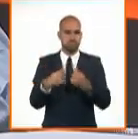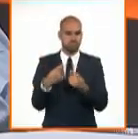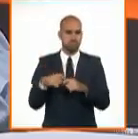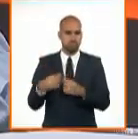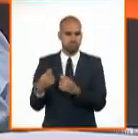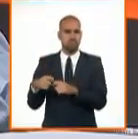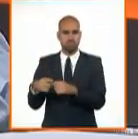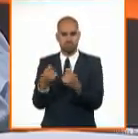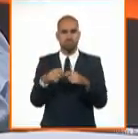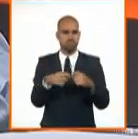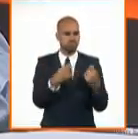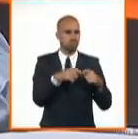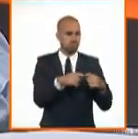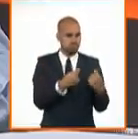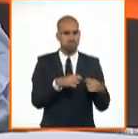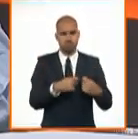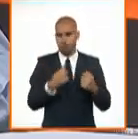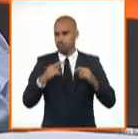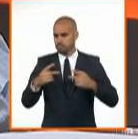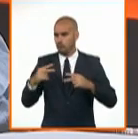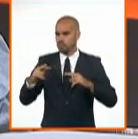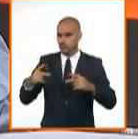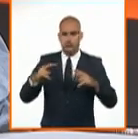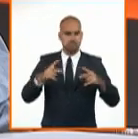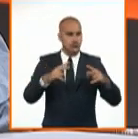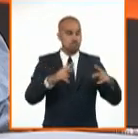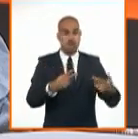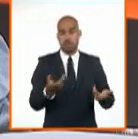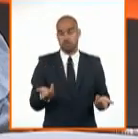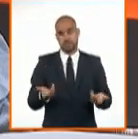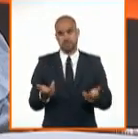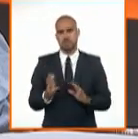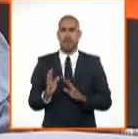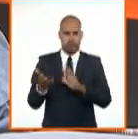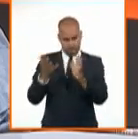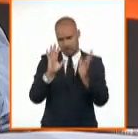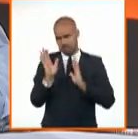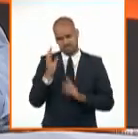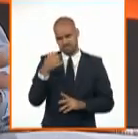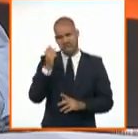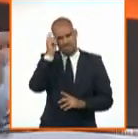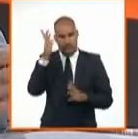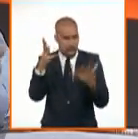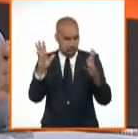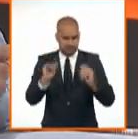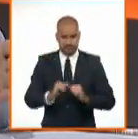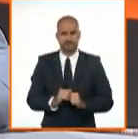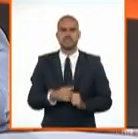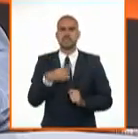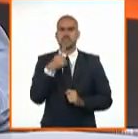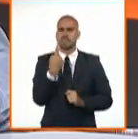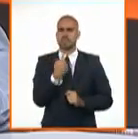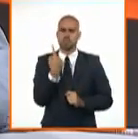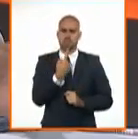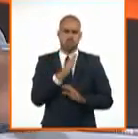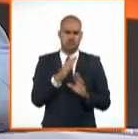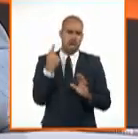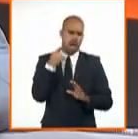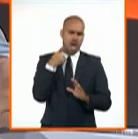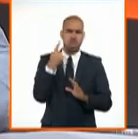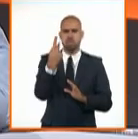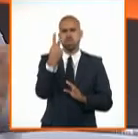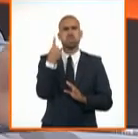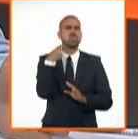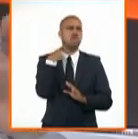reiteradas que están ocurriendo para tener una idea nosotros hemos tenido años quizás dos años antes que